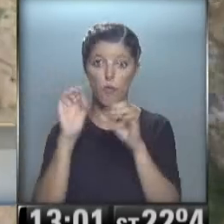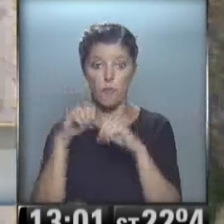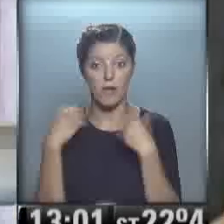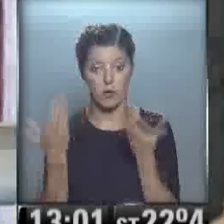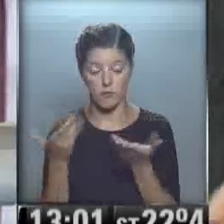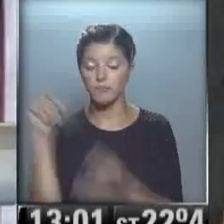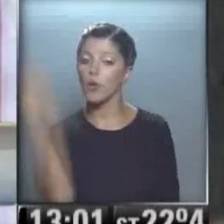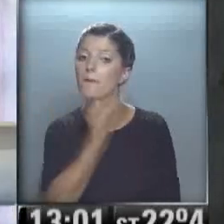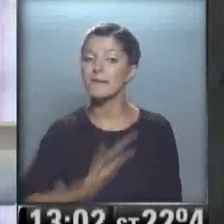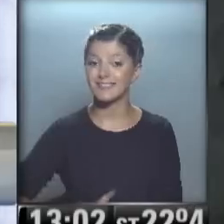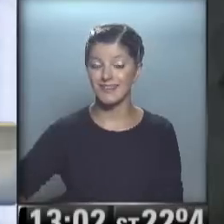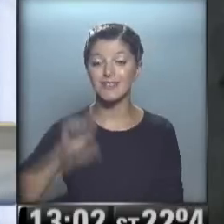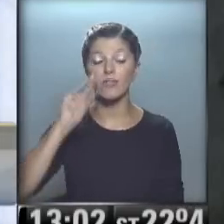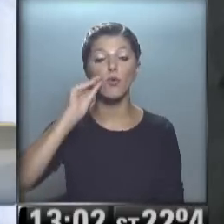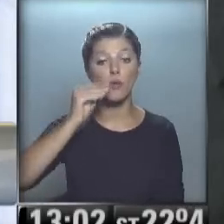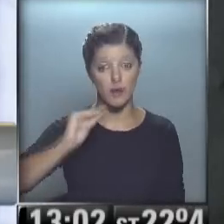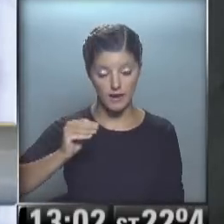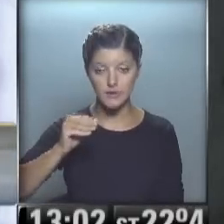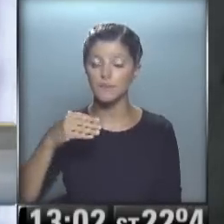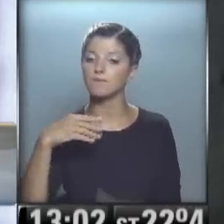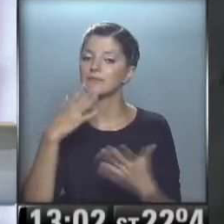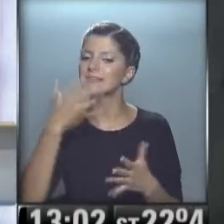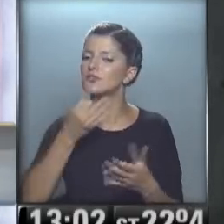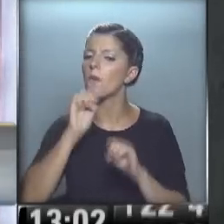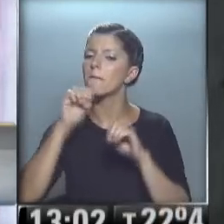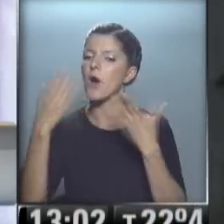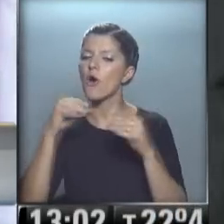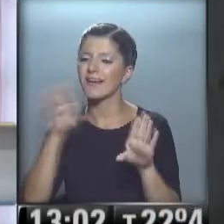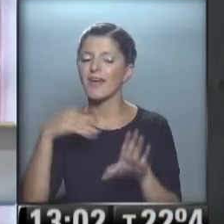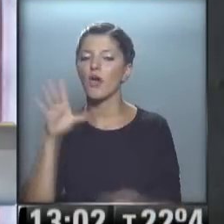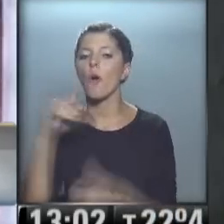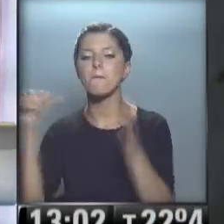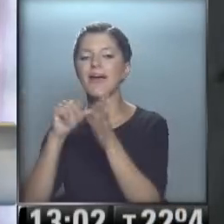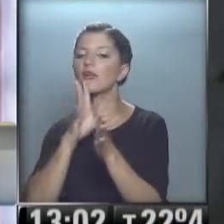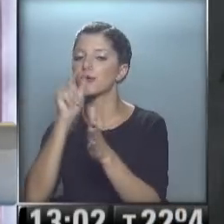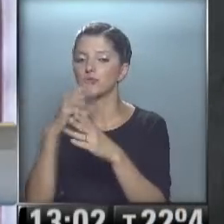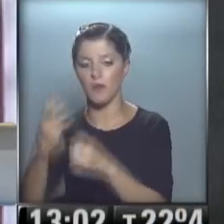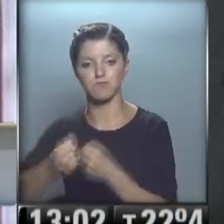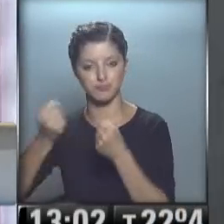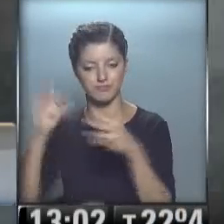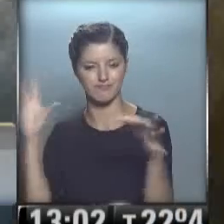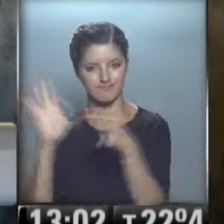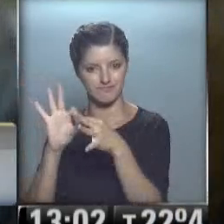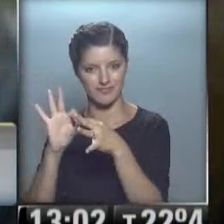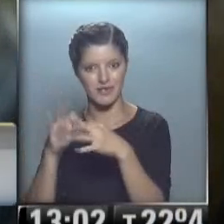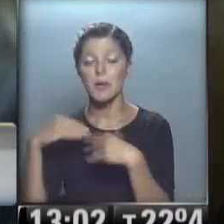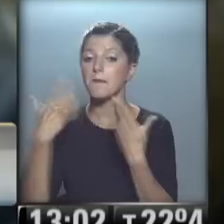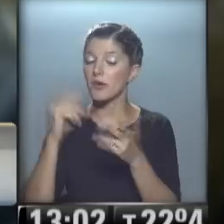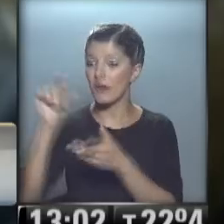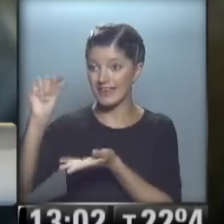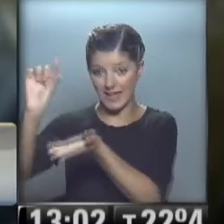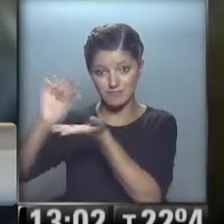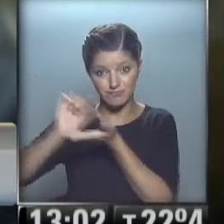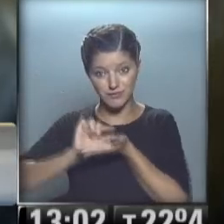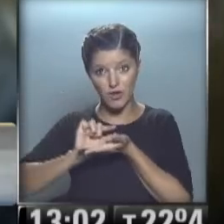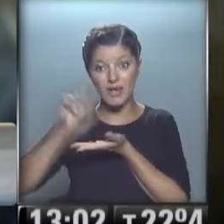El presidente Yanukovych, en cambio, decidió fortalecer los vínculos con Rusia y optó por aceptar de Moscú un